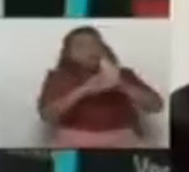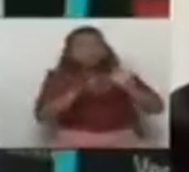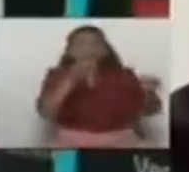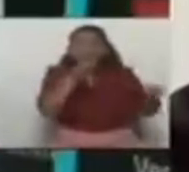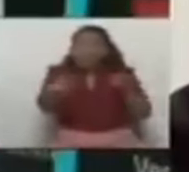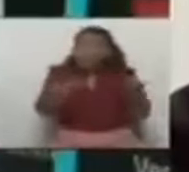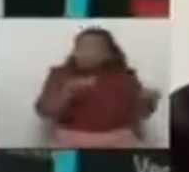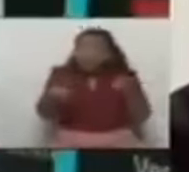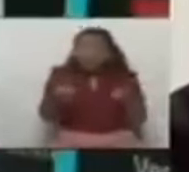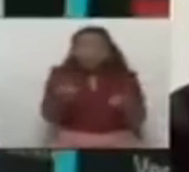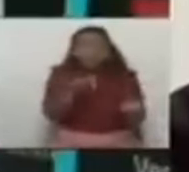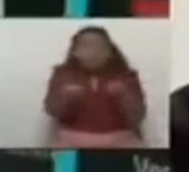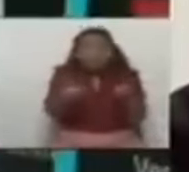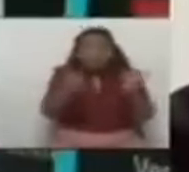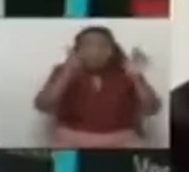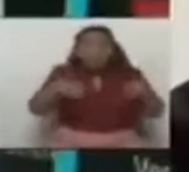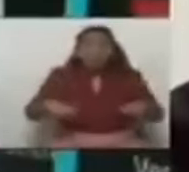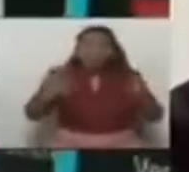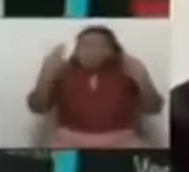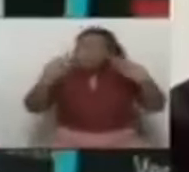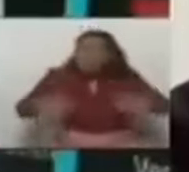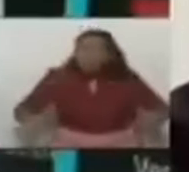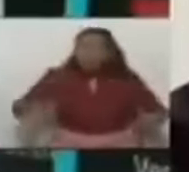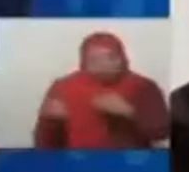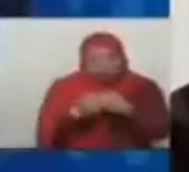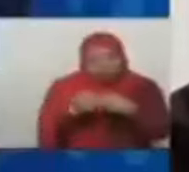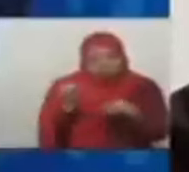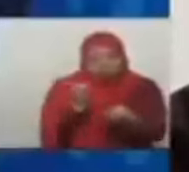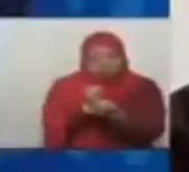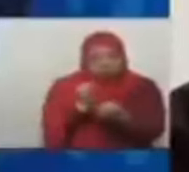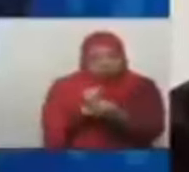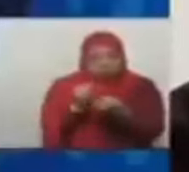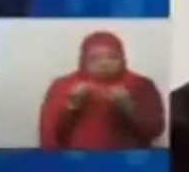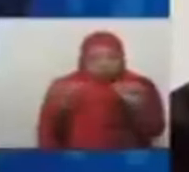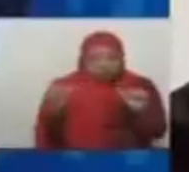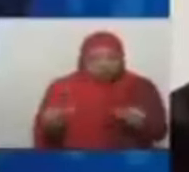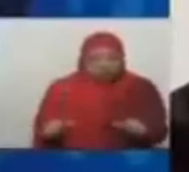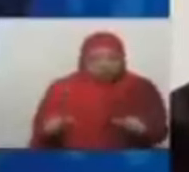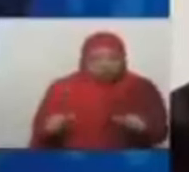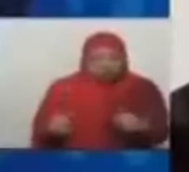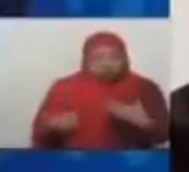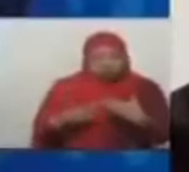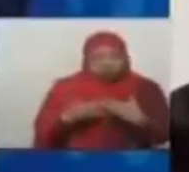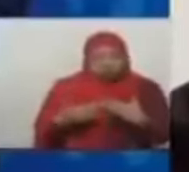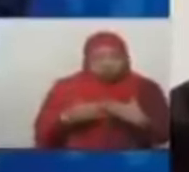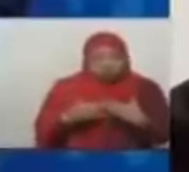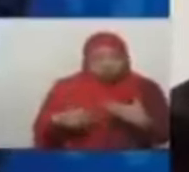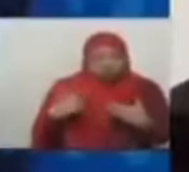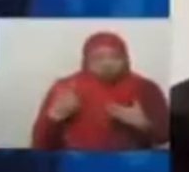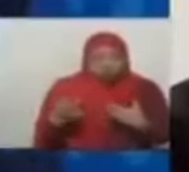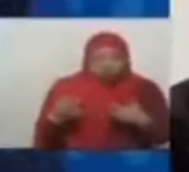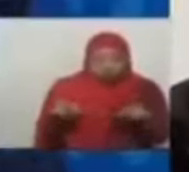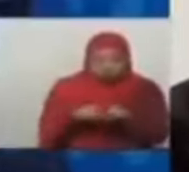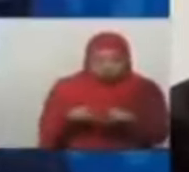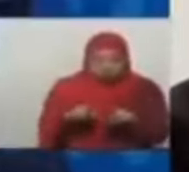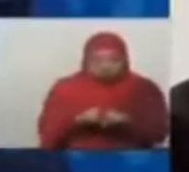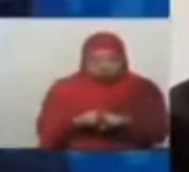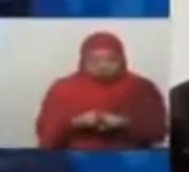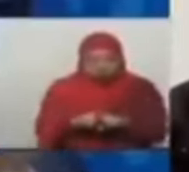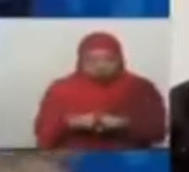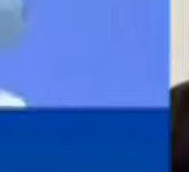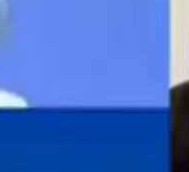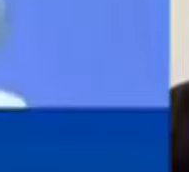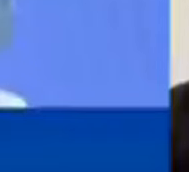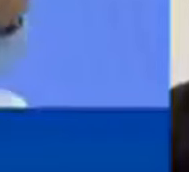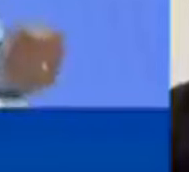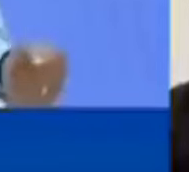mostrado críticas o contrarias o no han mostrado suficiente fidelidad. Así que lamentablemente estamos en un tiempo oscuro. El gobierno tomó una